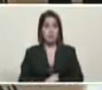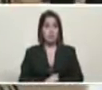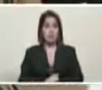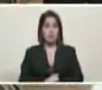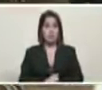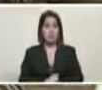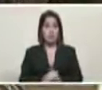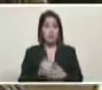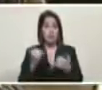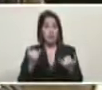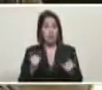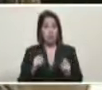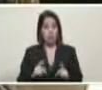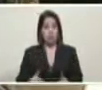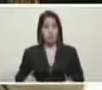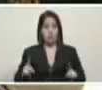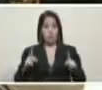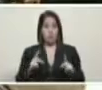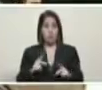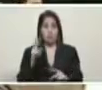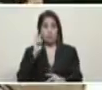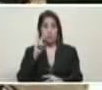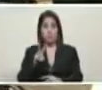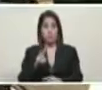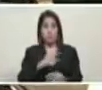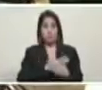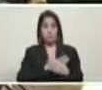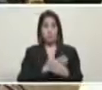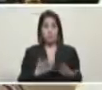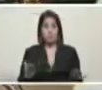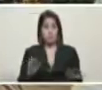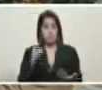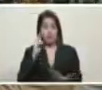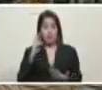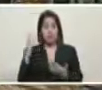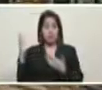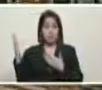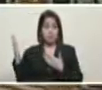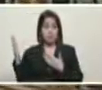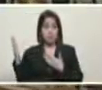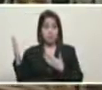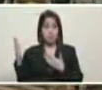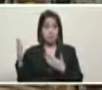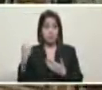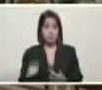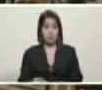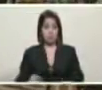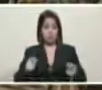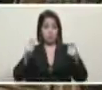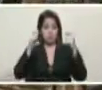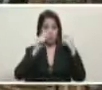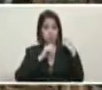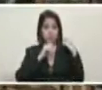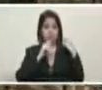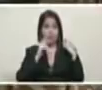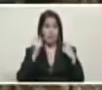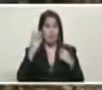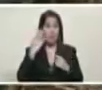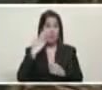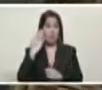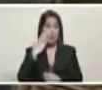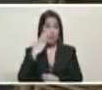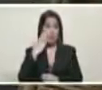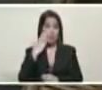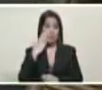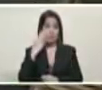En esta oportunidad, como lo podemos apreciar a través de las imágenes, recibe Migdalia Bolívar, madre